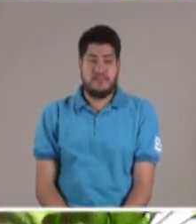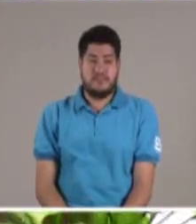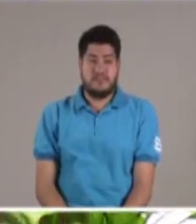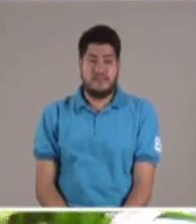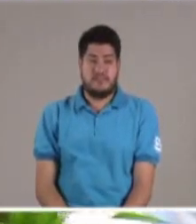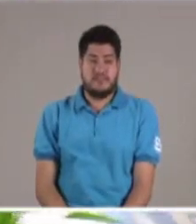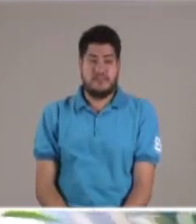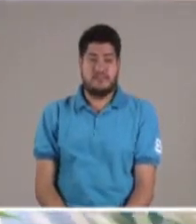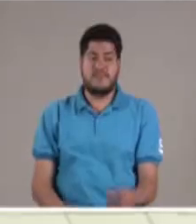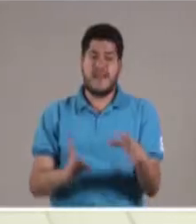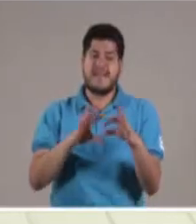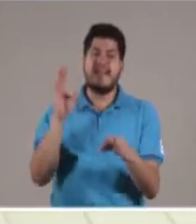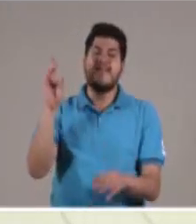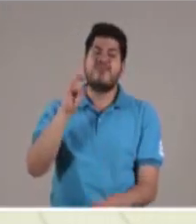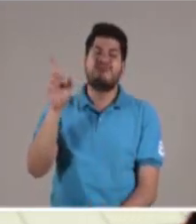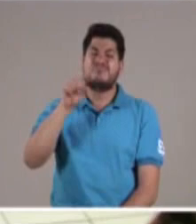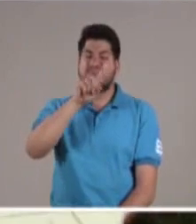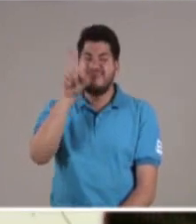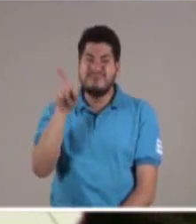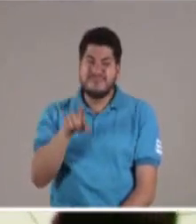de dónde